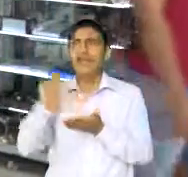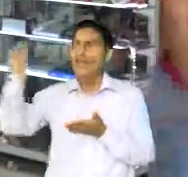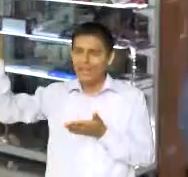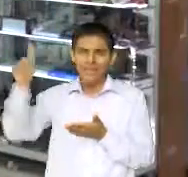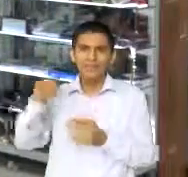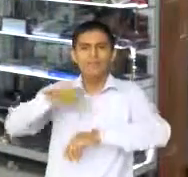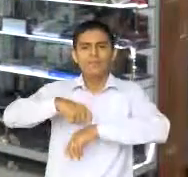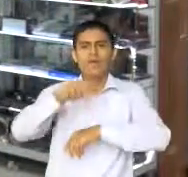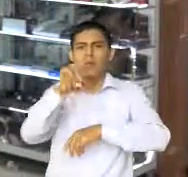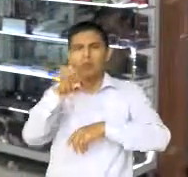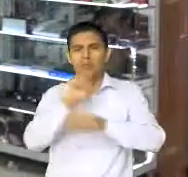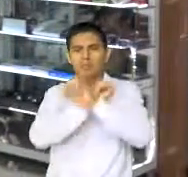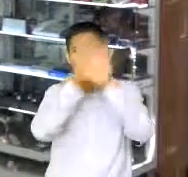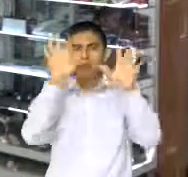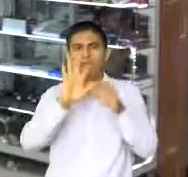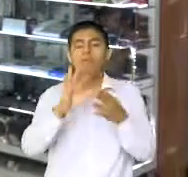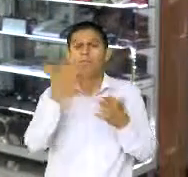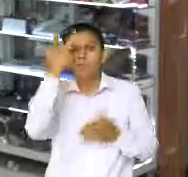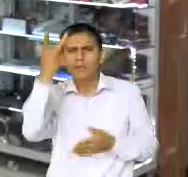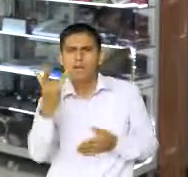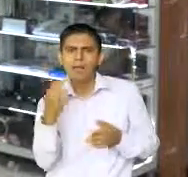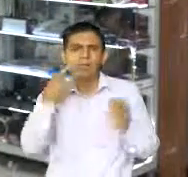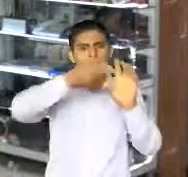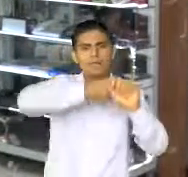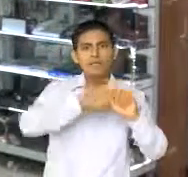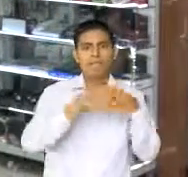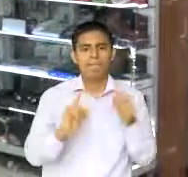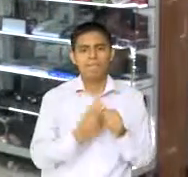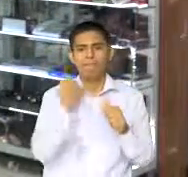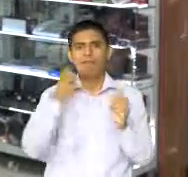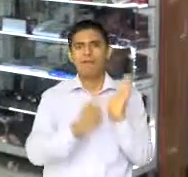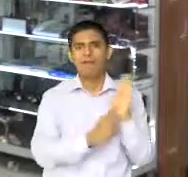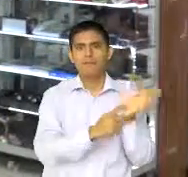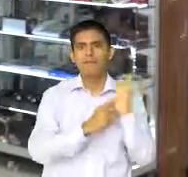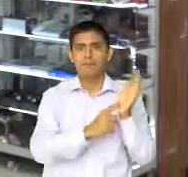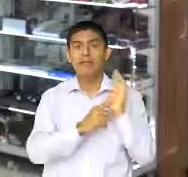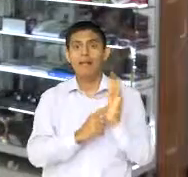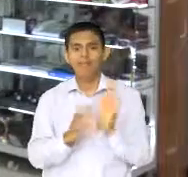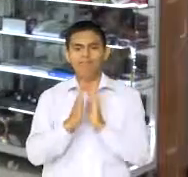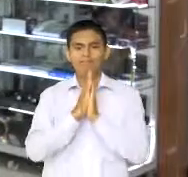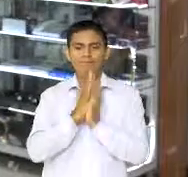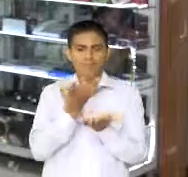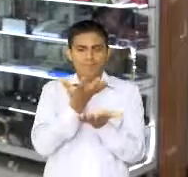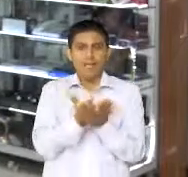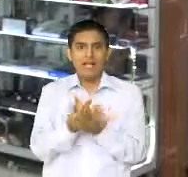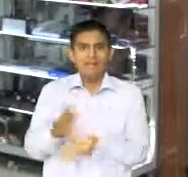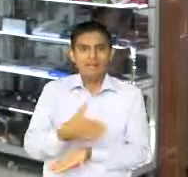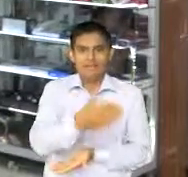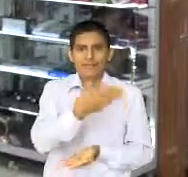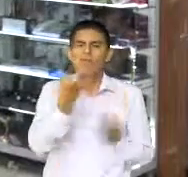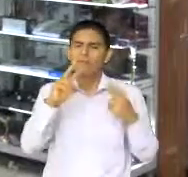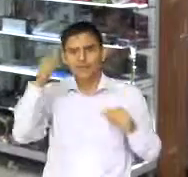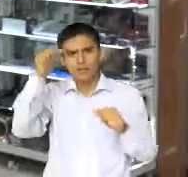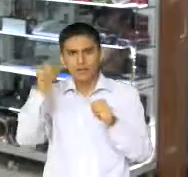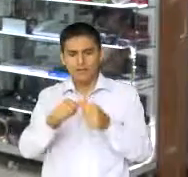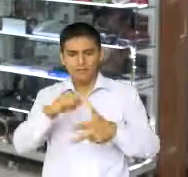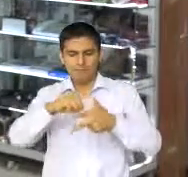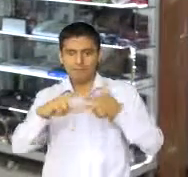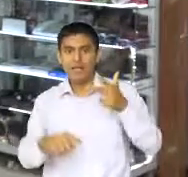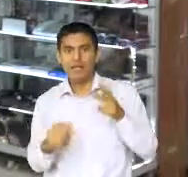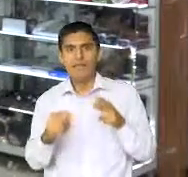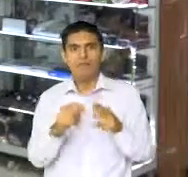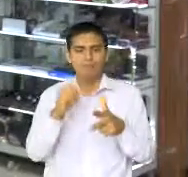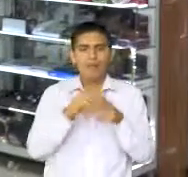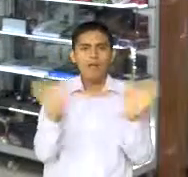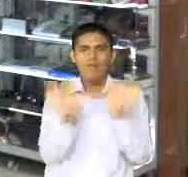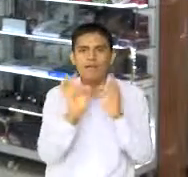partir de las 11 de la mañana para que participen activamente en el primer festival de la Fanesca. Y recuerden seguirnos en las redes